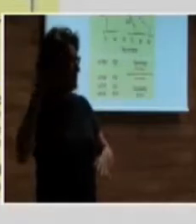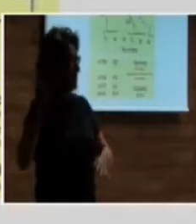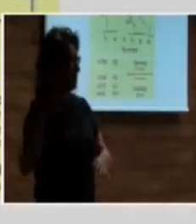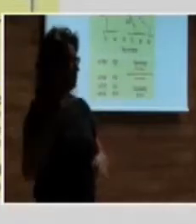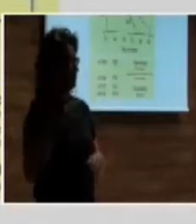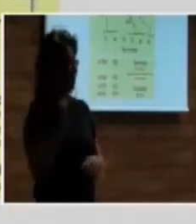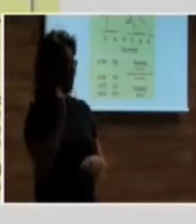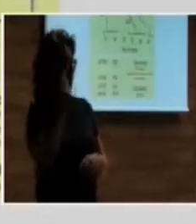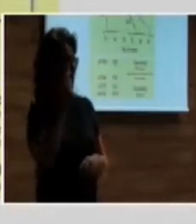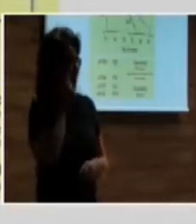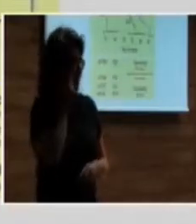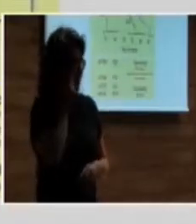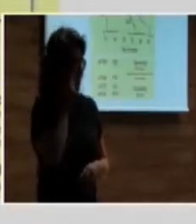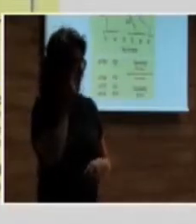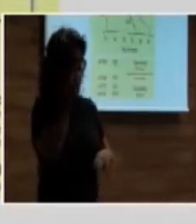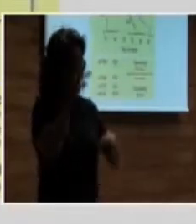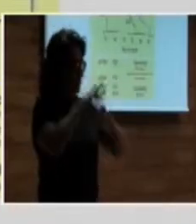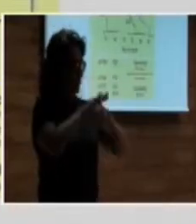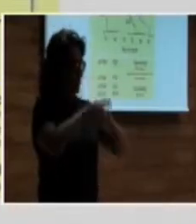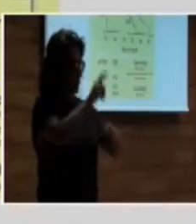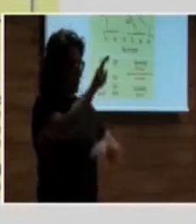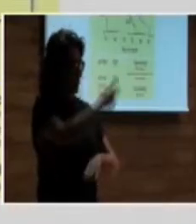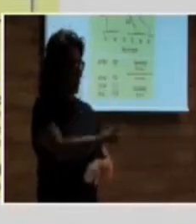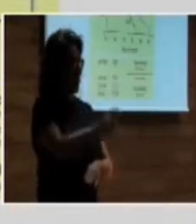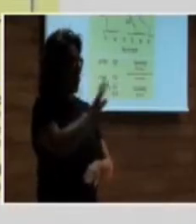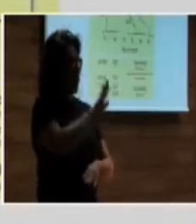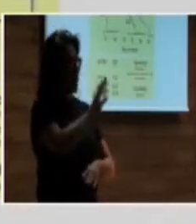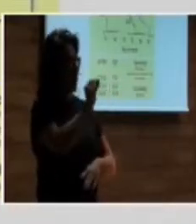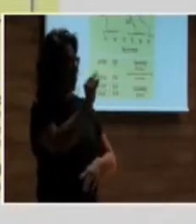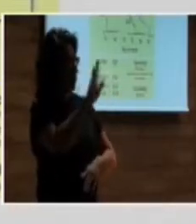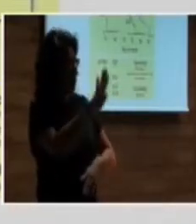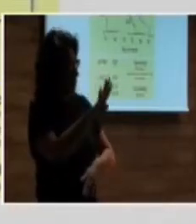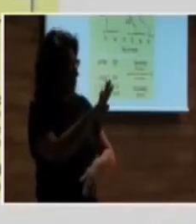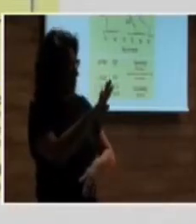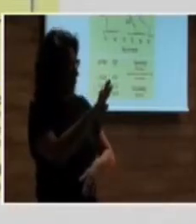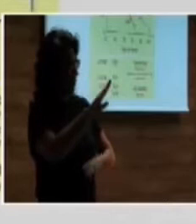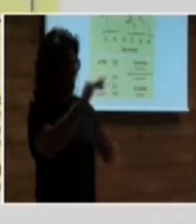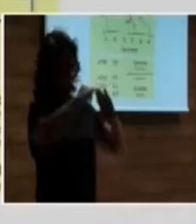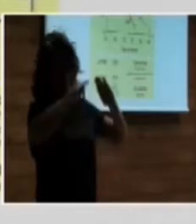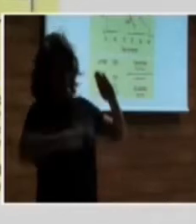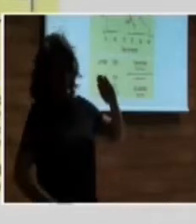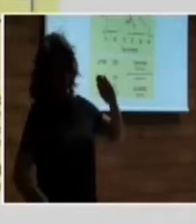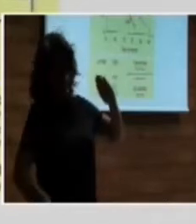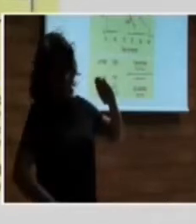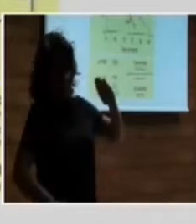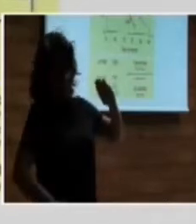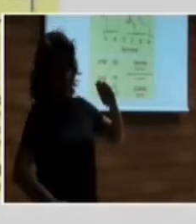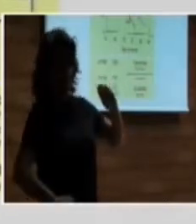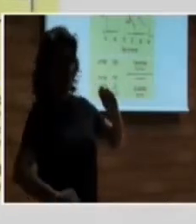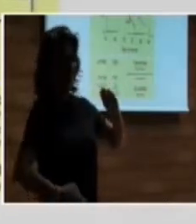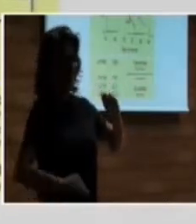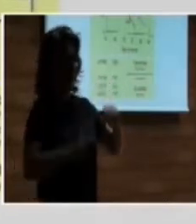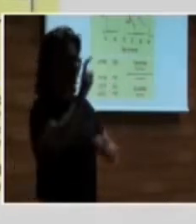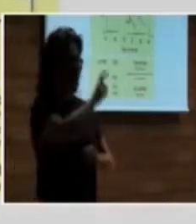Vemos como los genes, el paciente que tiene gen 4-4, miren ustedes cómo cae. Prácticamente hasta los 85 años todas las